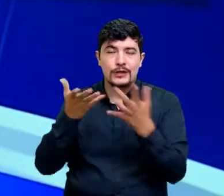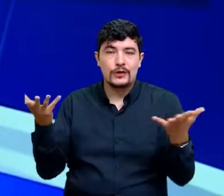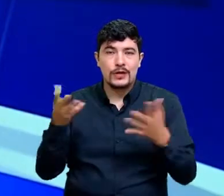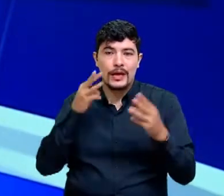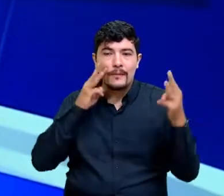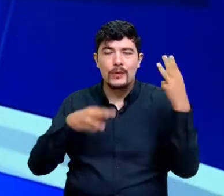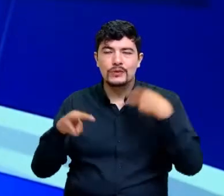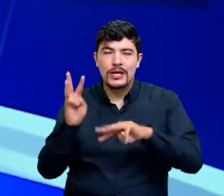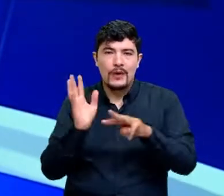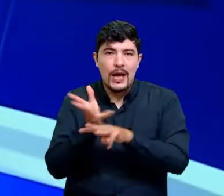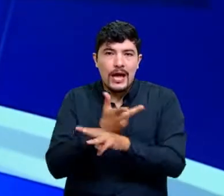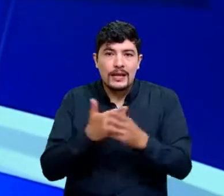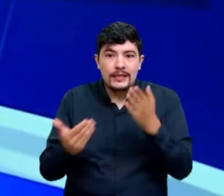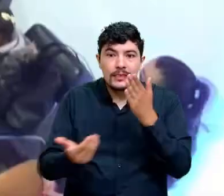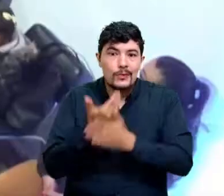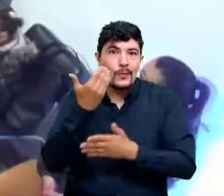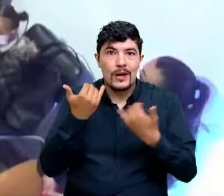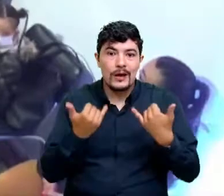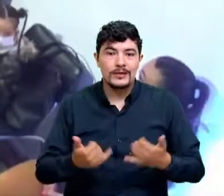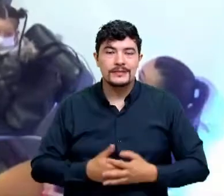de arte moderno